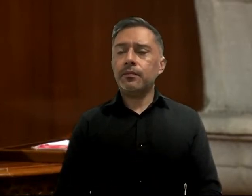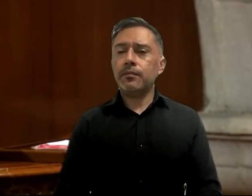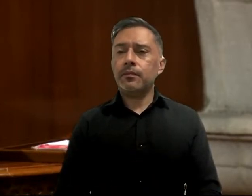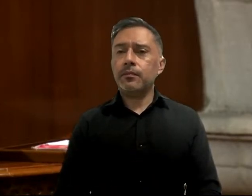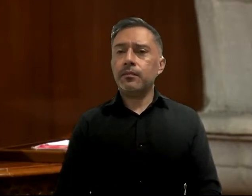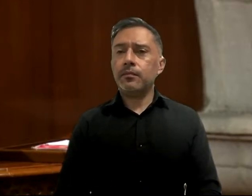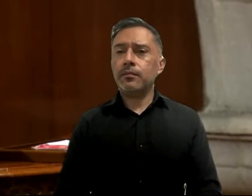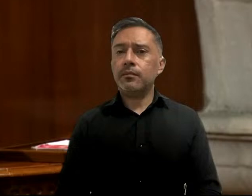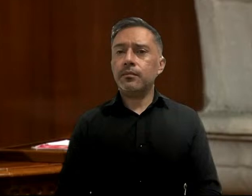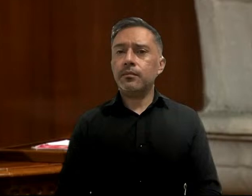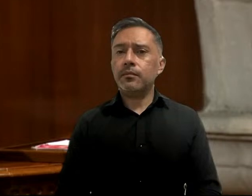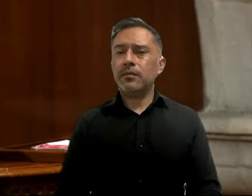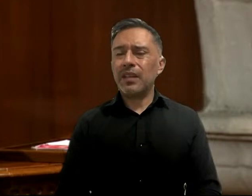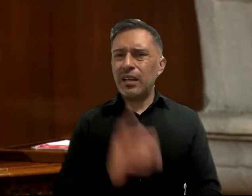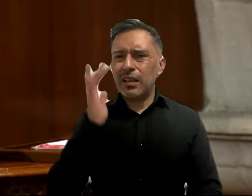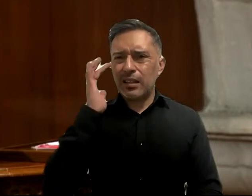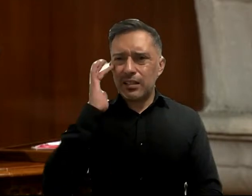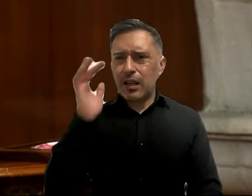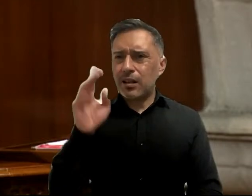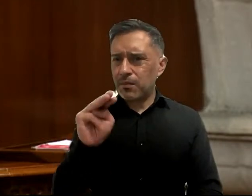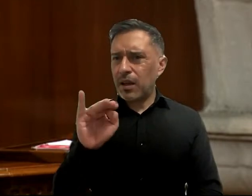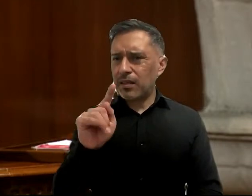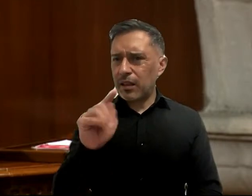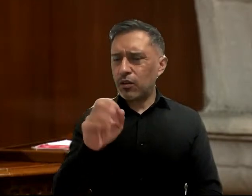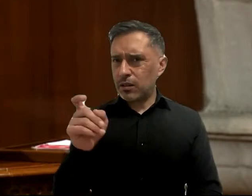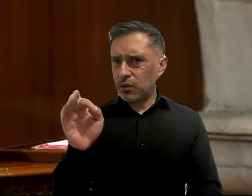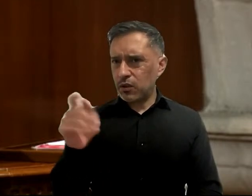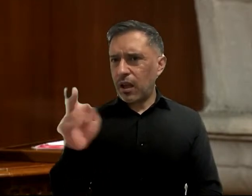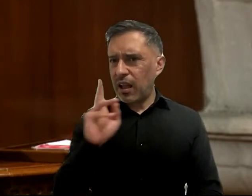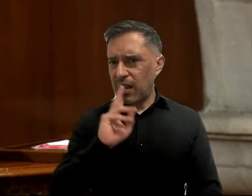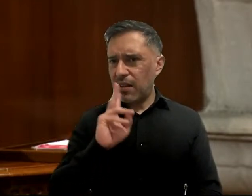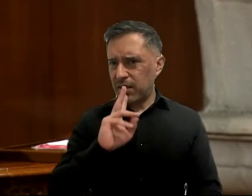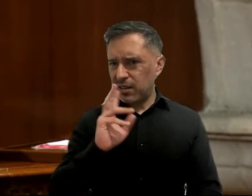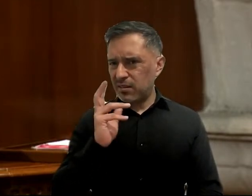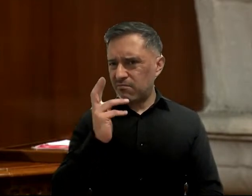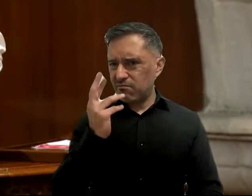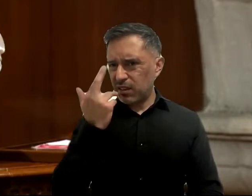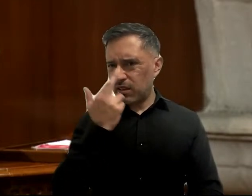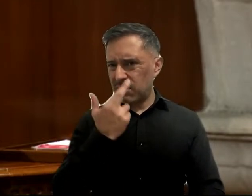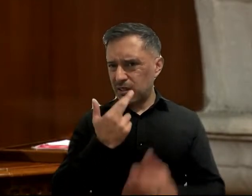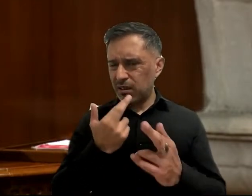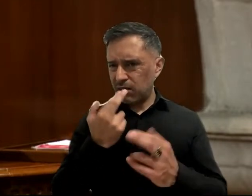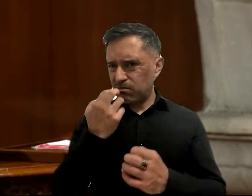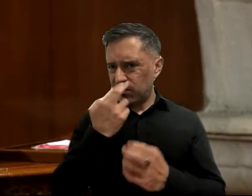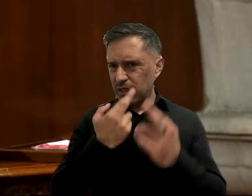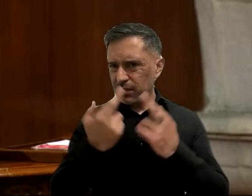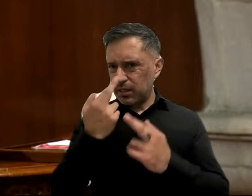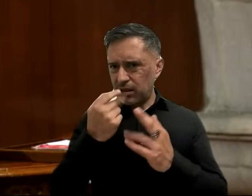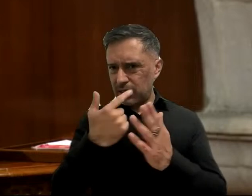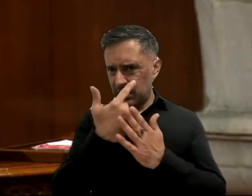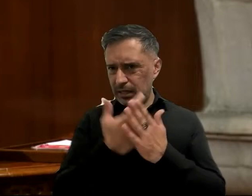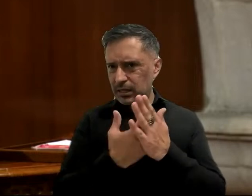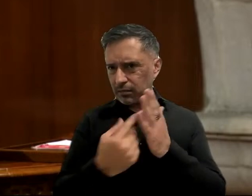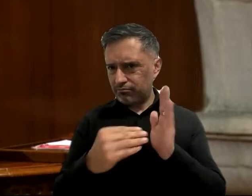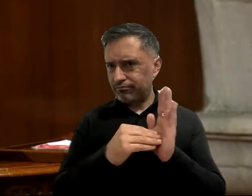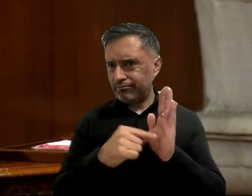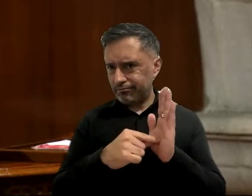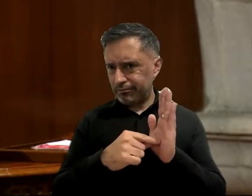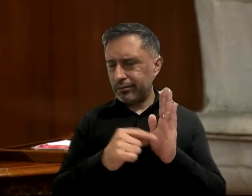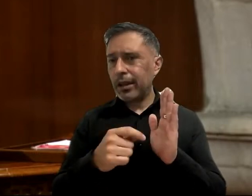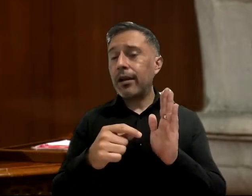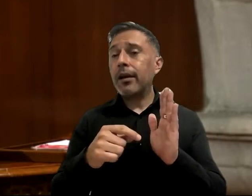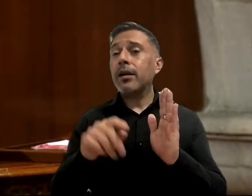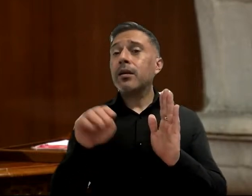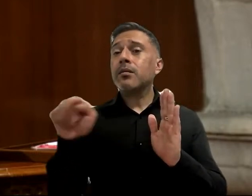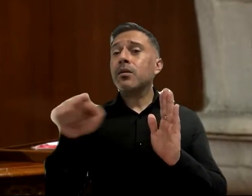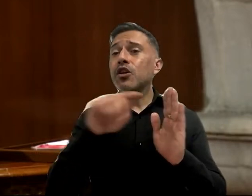San Mateo tengo y Iztapaluca, habremos de revisar que estén justamente en este listado de los municipios con